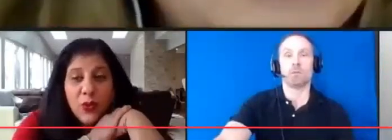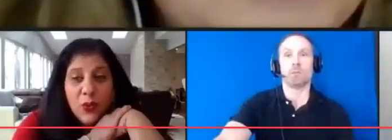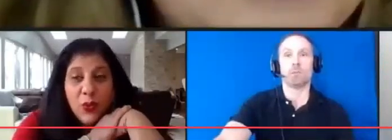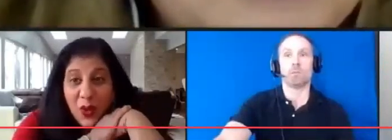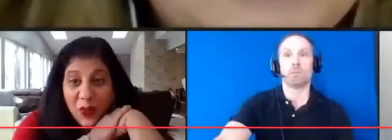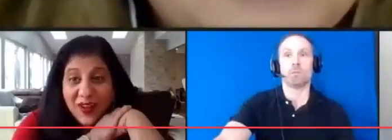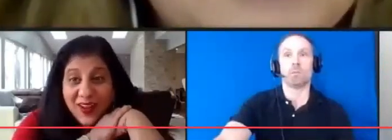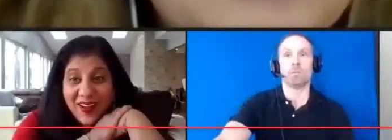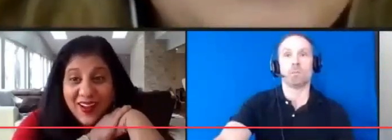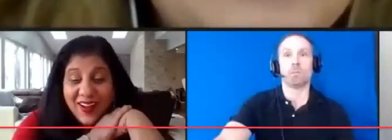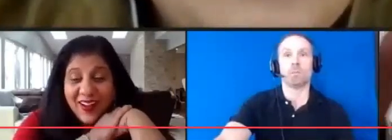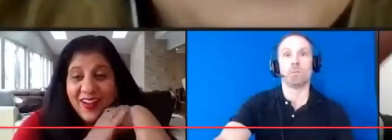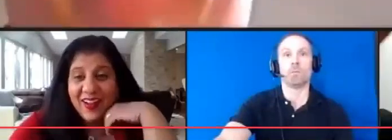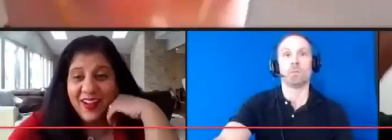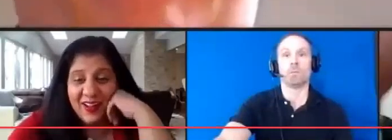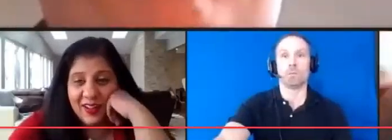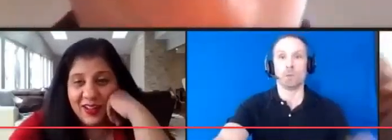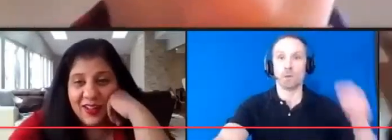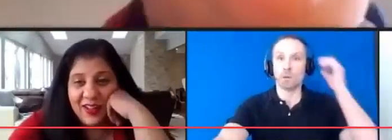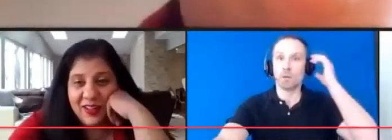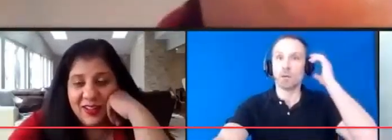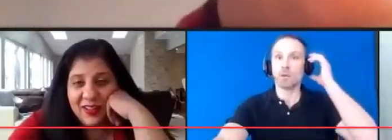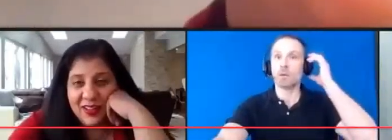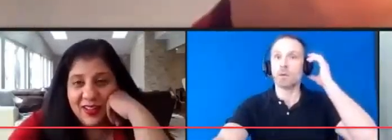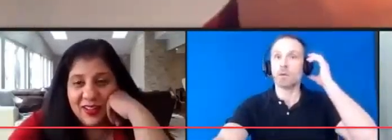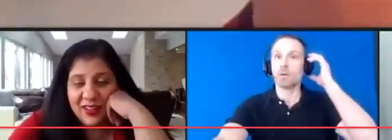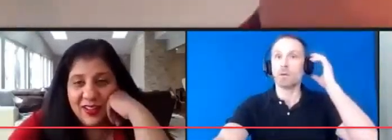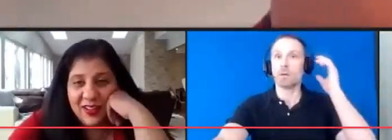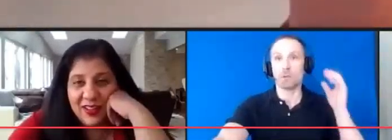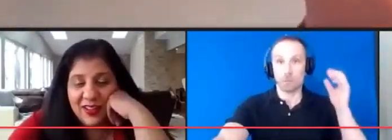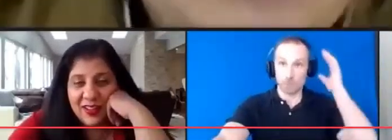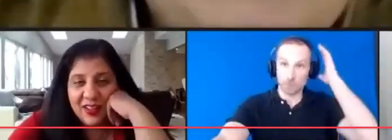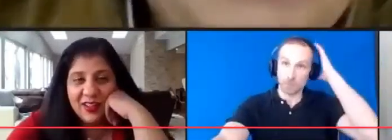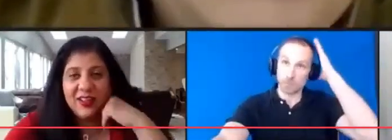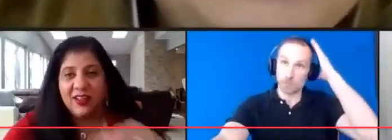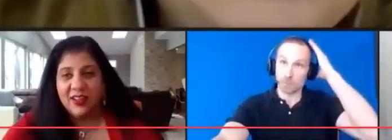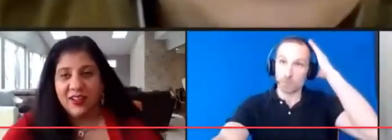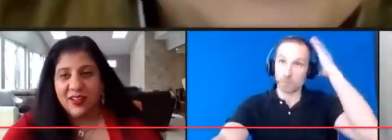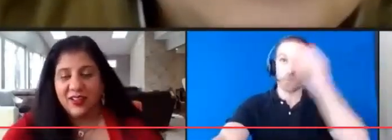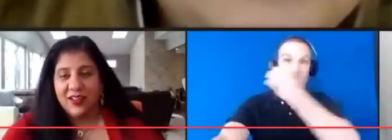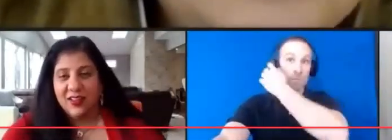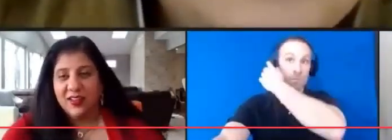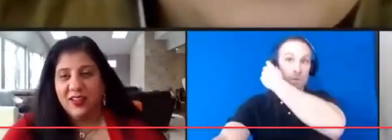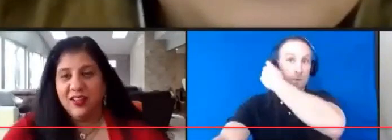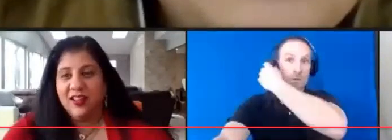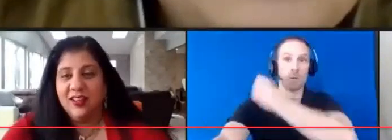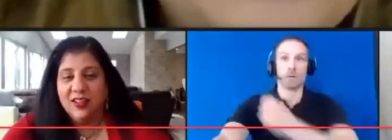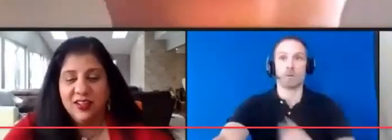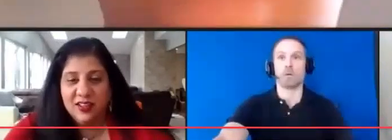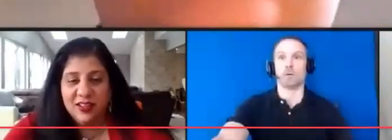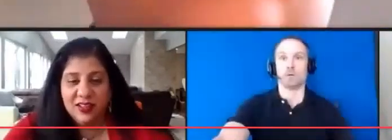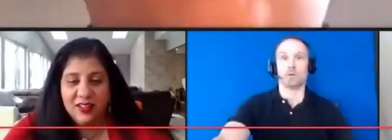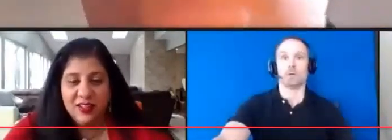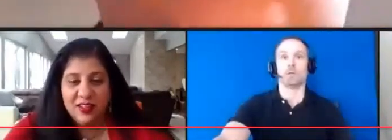detectados este año tres casos solamente han sido detectados de gripe y de hecho que sean